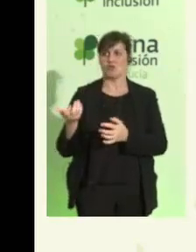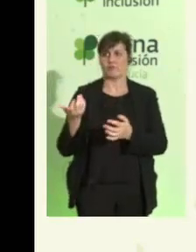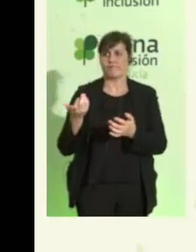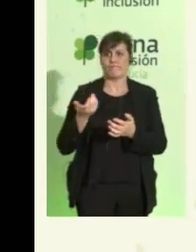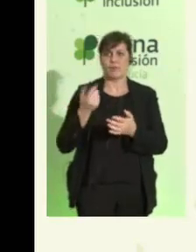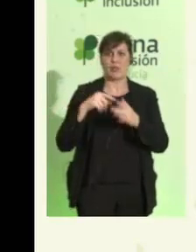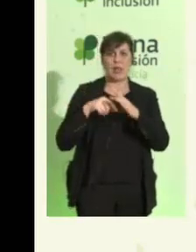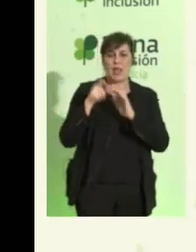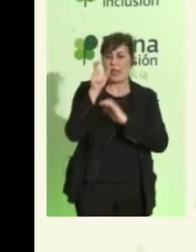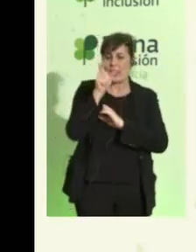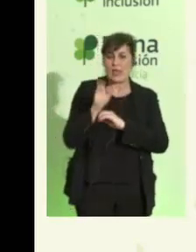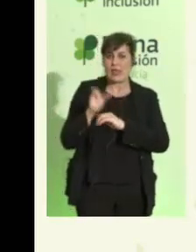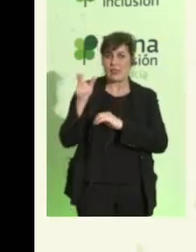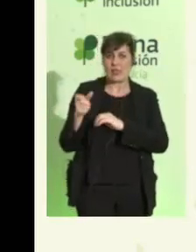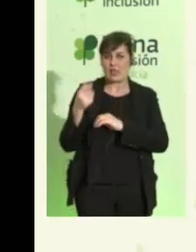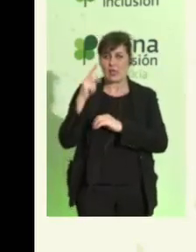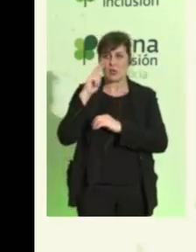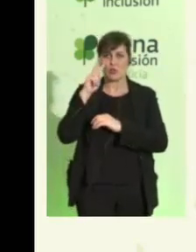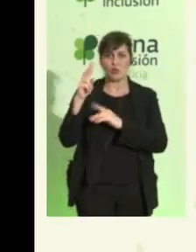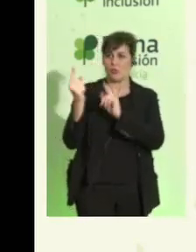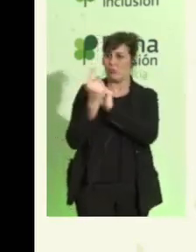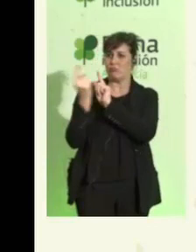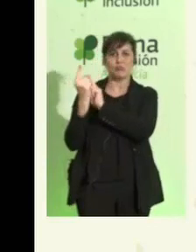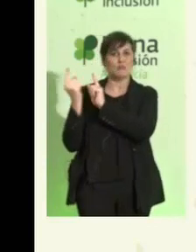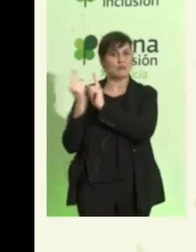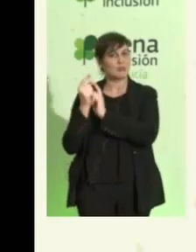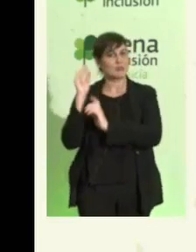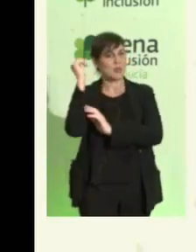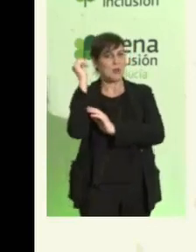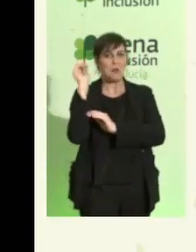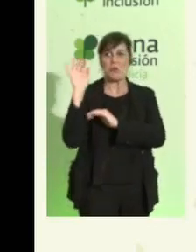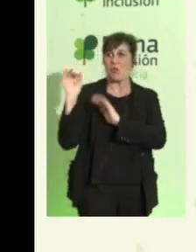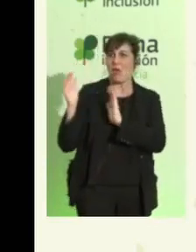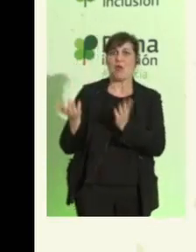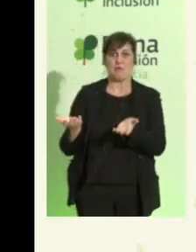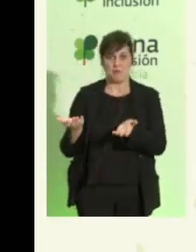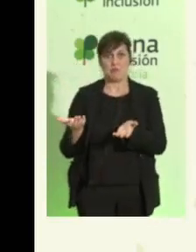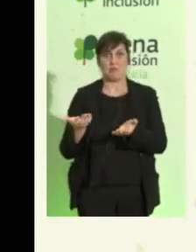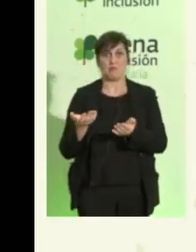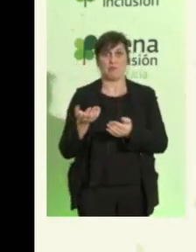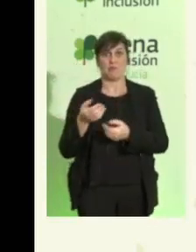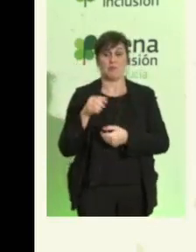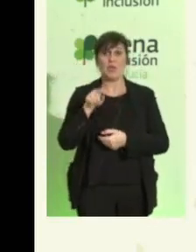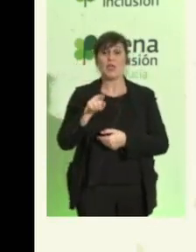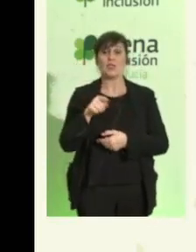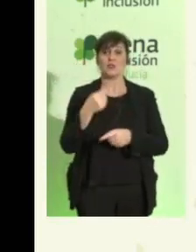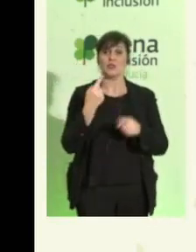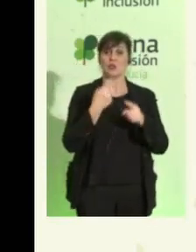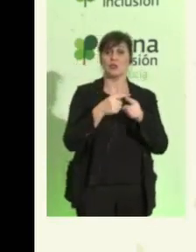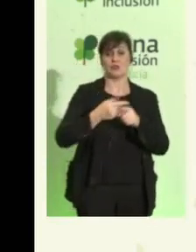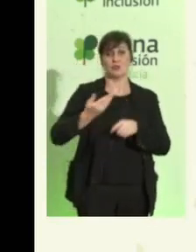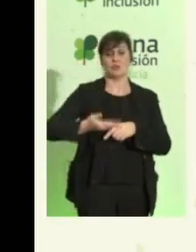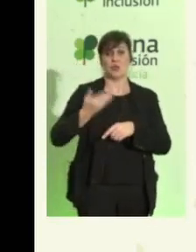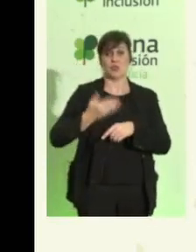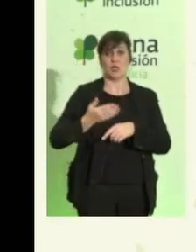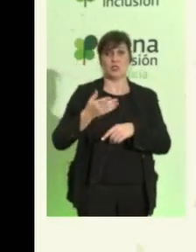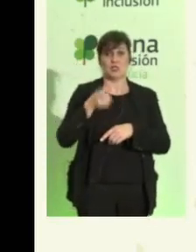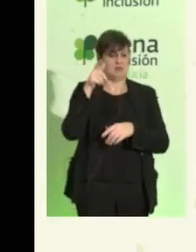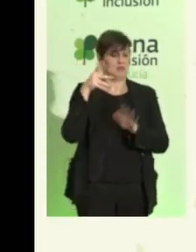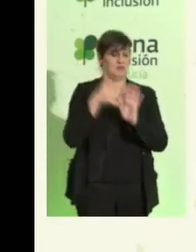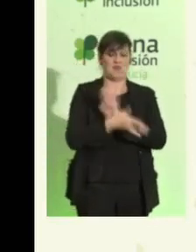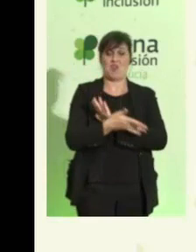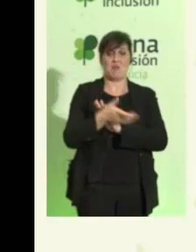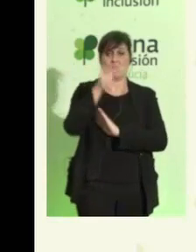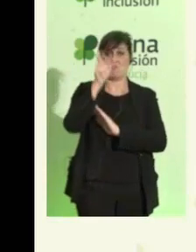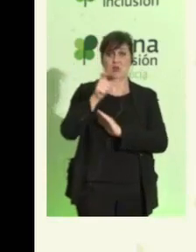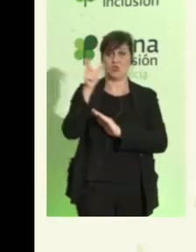la gente que ves en la calle todos los días, con los que paras a saludarles, y son estas personas que están en tu vida, que